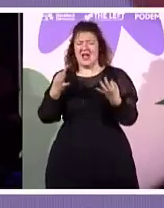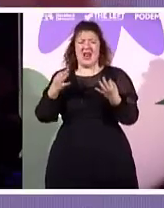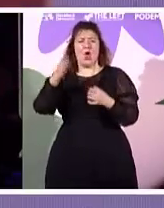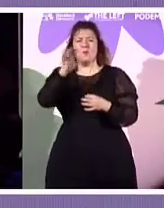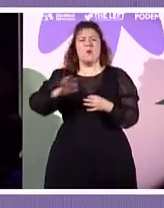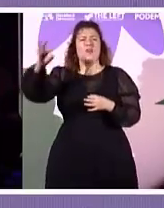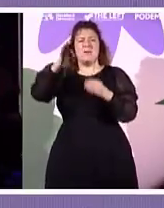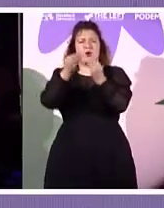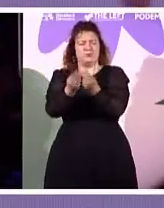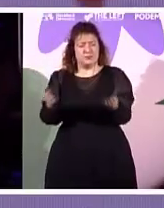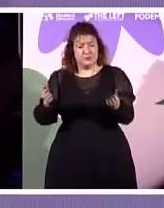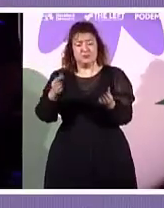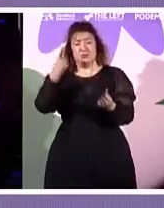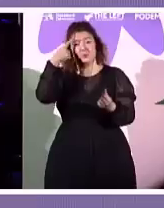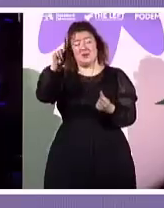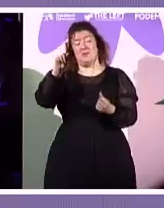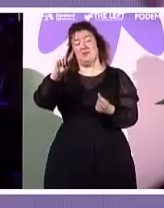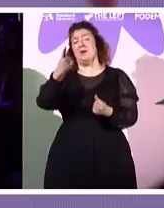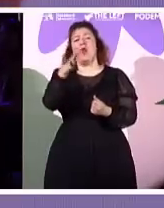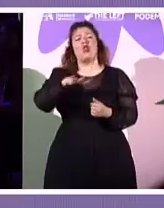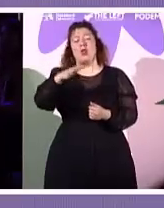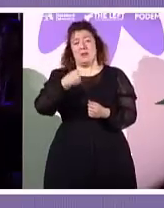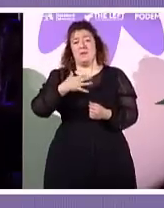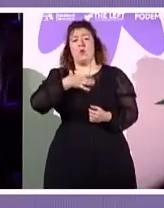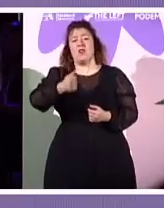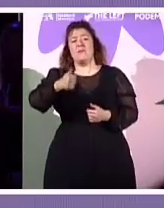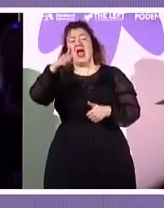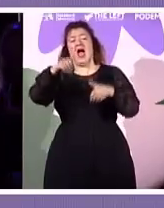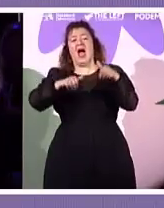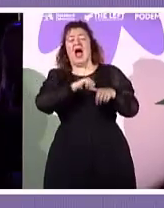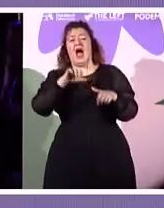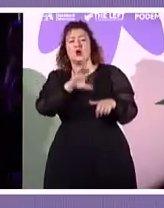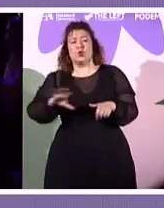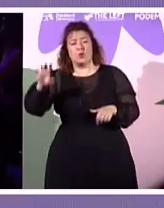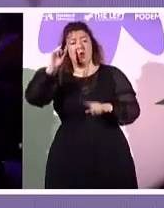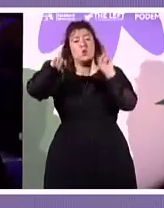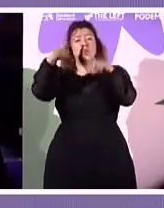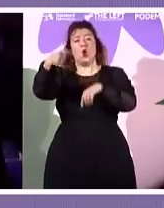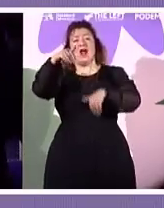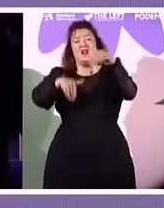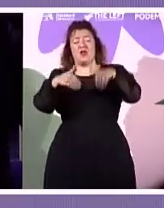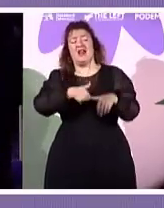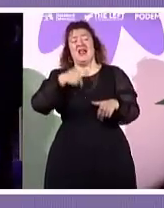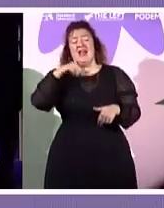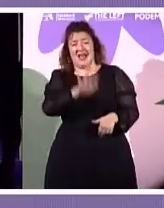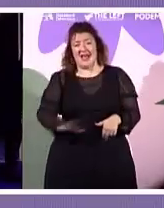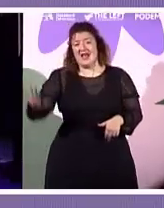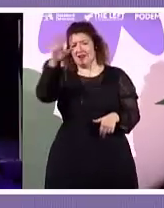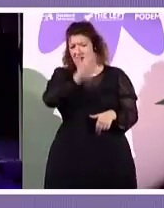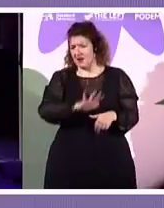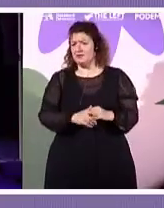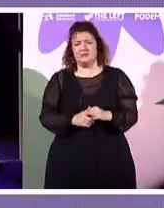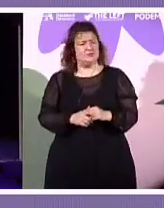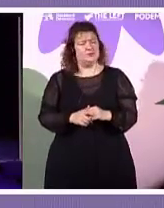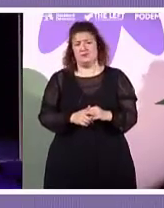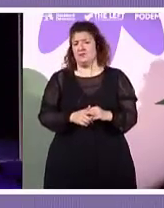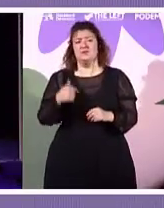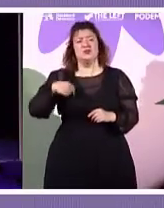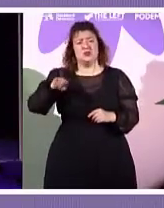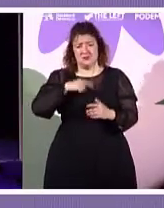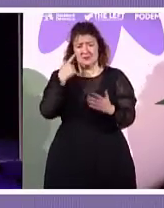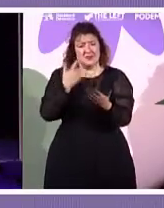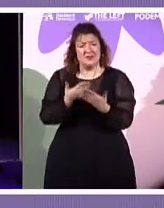primero en las municipales y autonómicas después en las generales Somos la fuerza que hace imposible